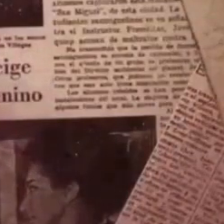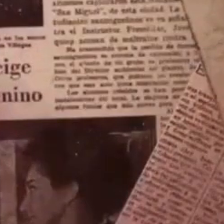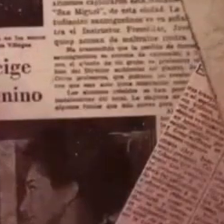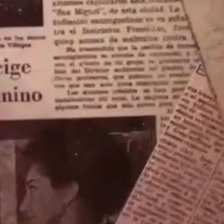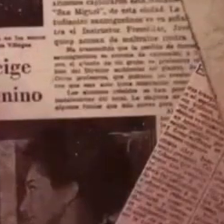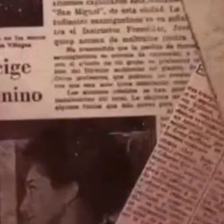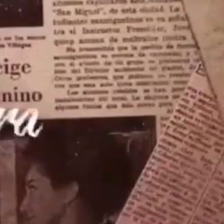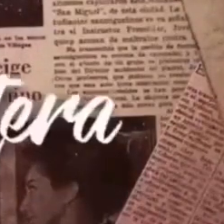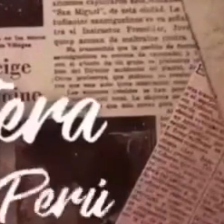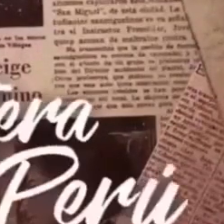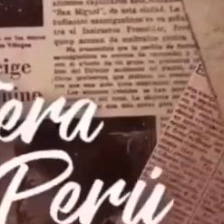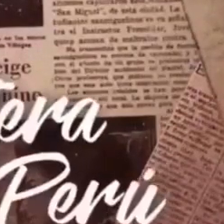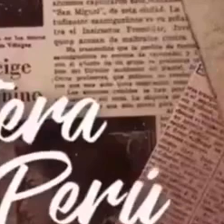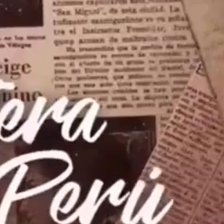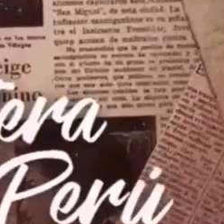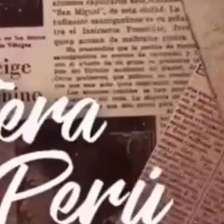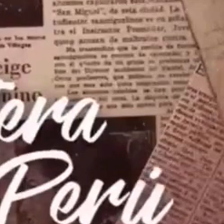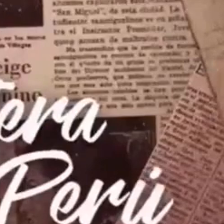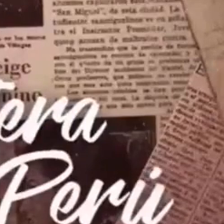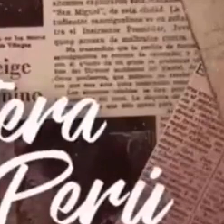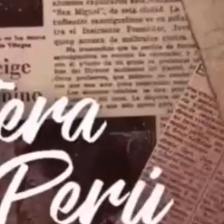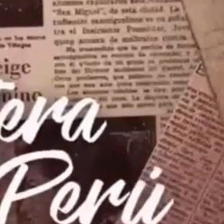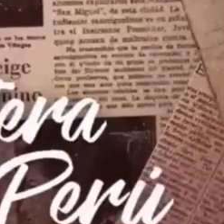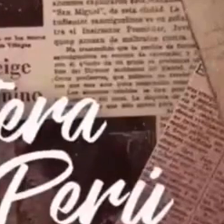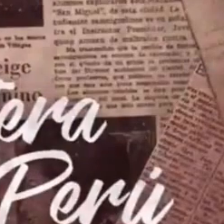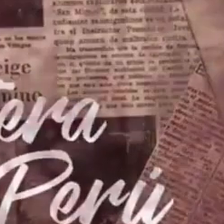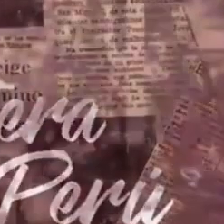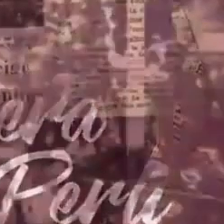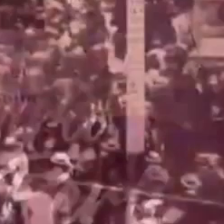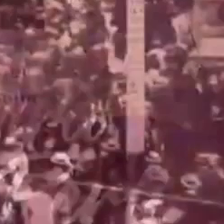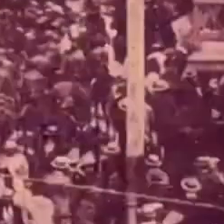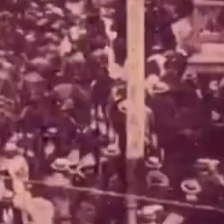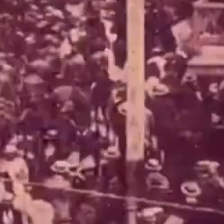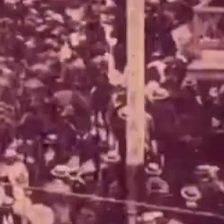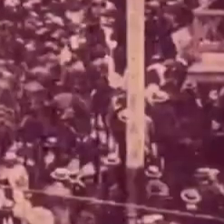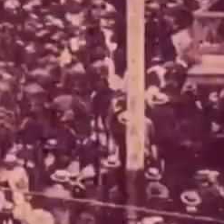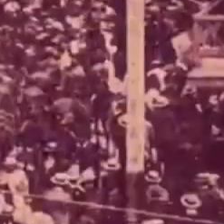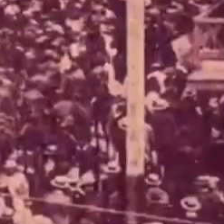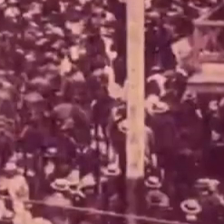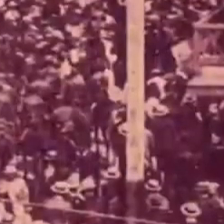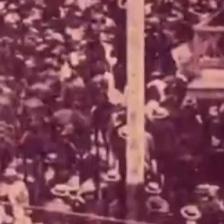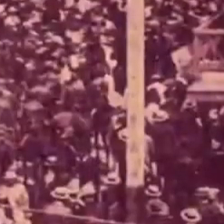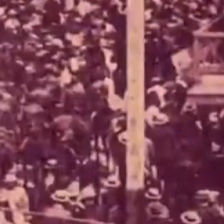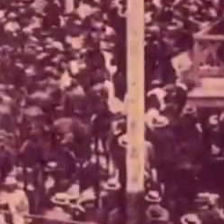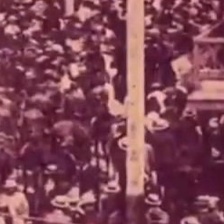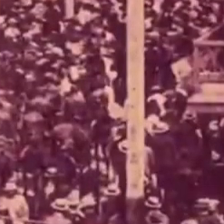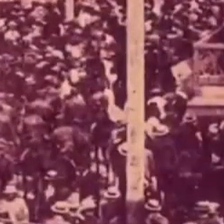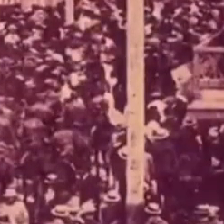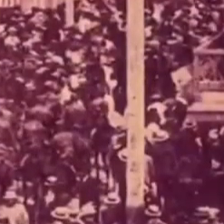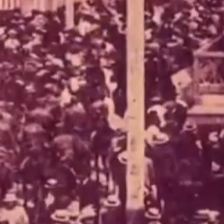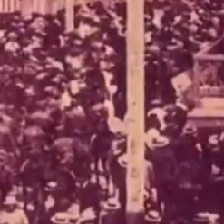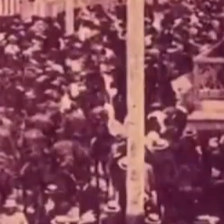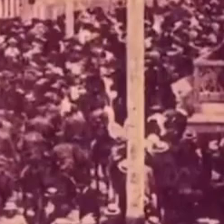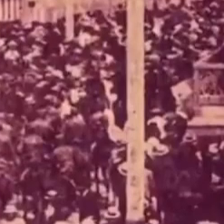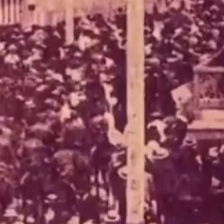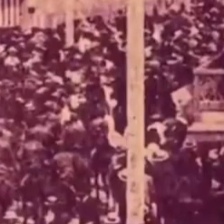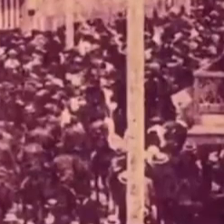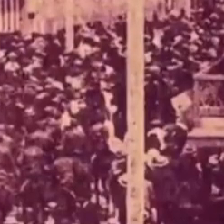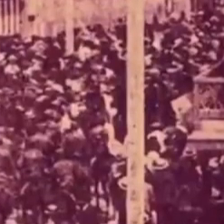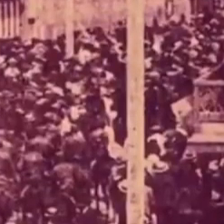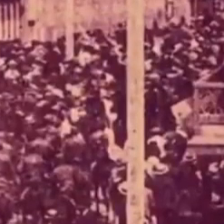Ella es recordada como la primera reportera del Perú. Ángela Ramos nació en el Callao en